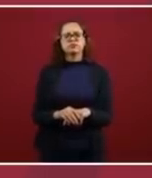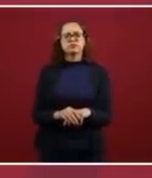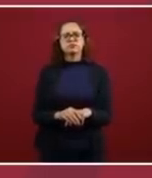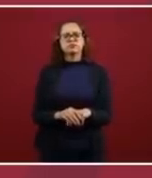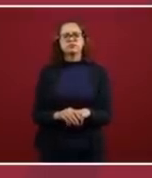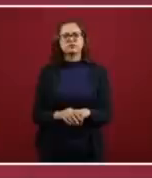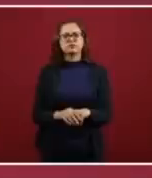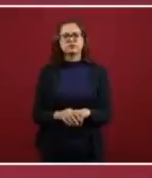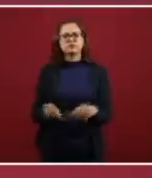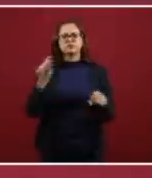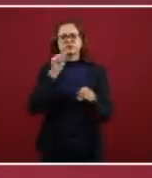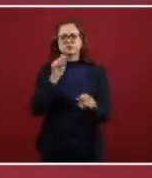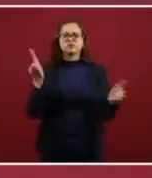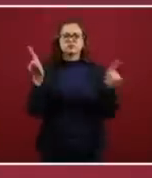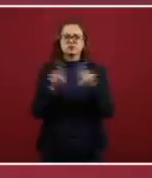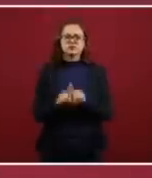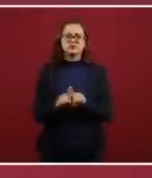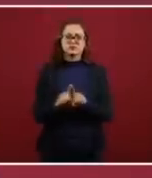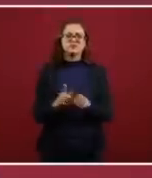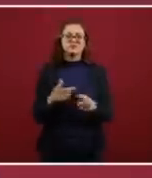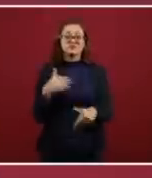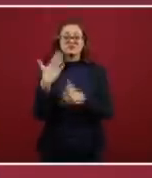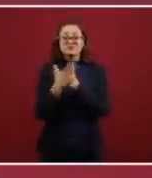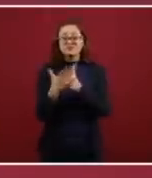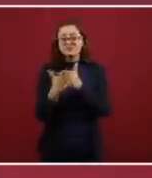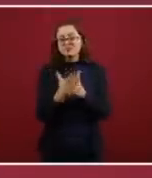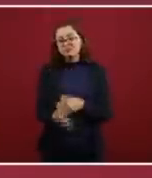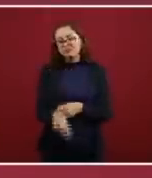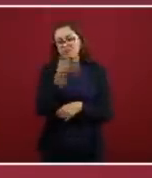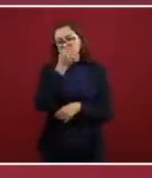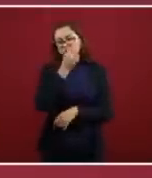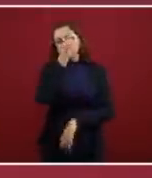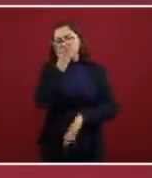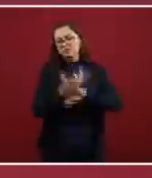influye lo de la elección en Estados Unidos.